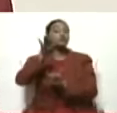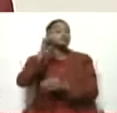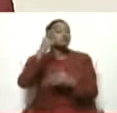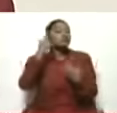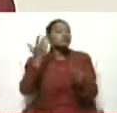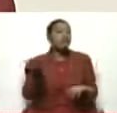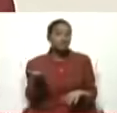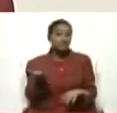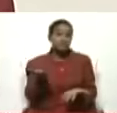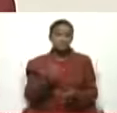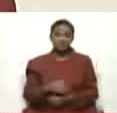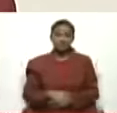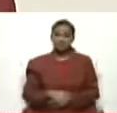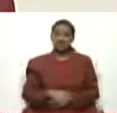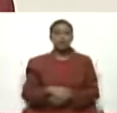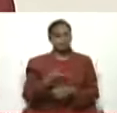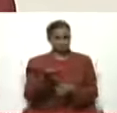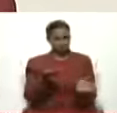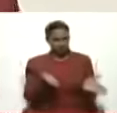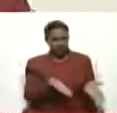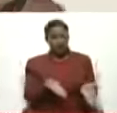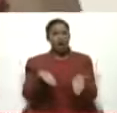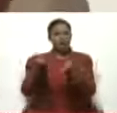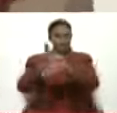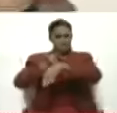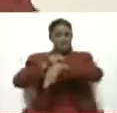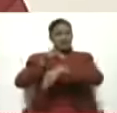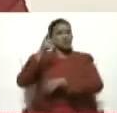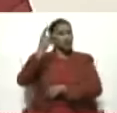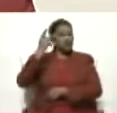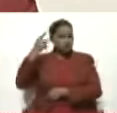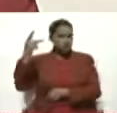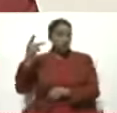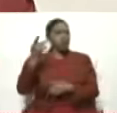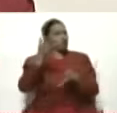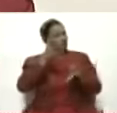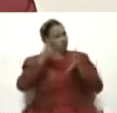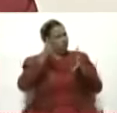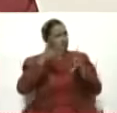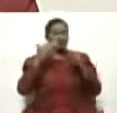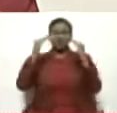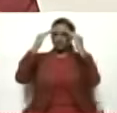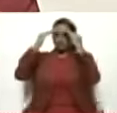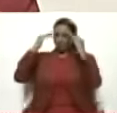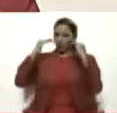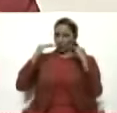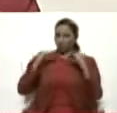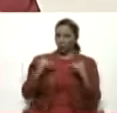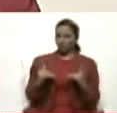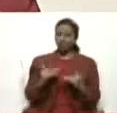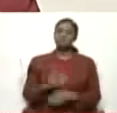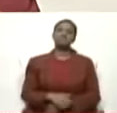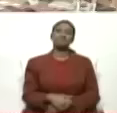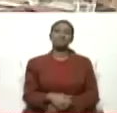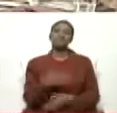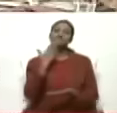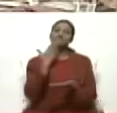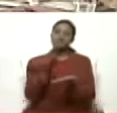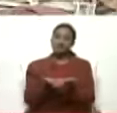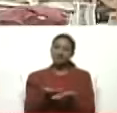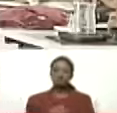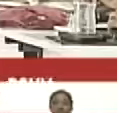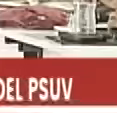Repito, eso con tratamiento médico van calmando a la gente y los van llevando. Los van llevando. Gracias.